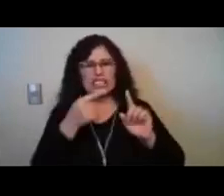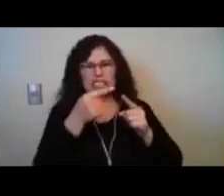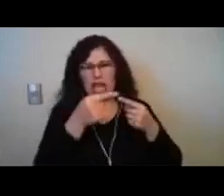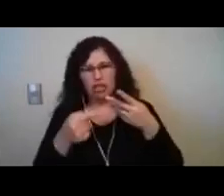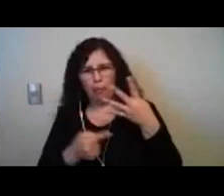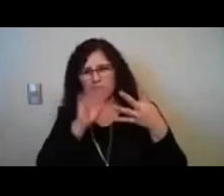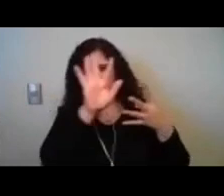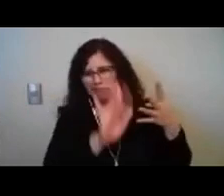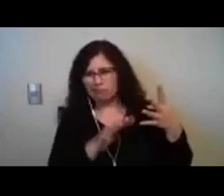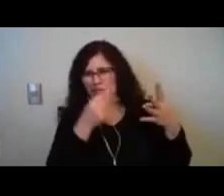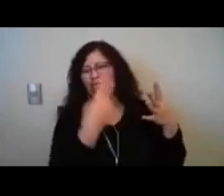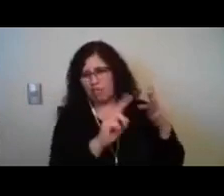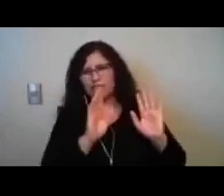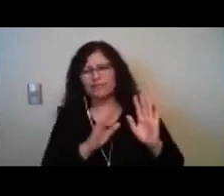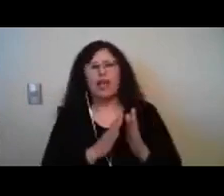con